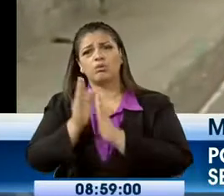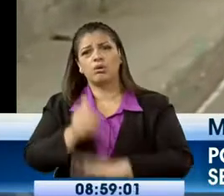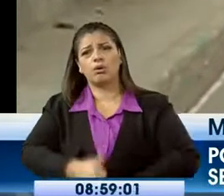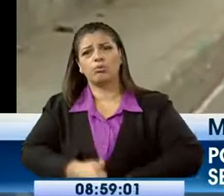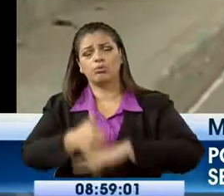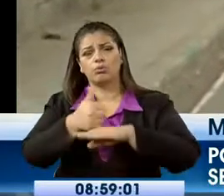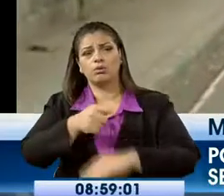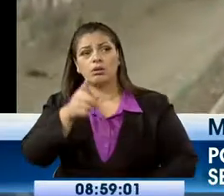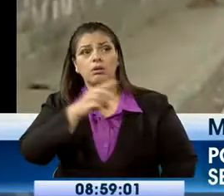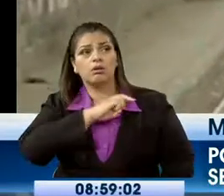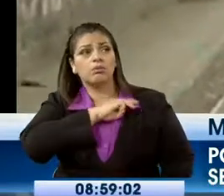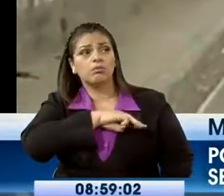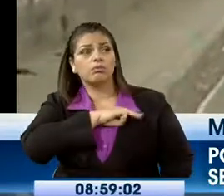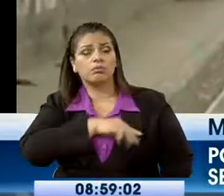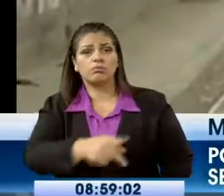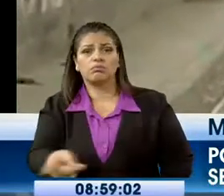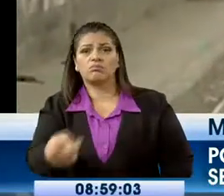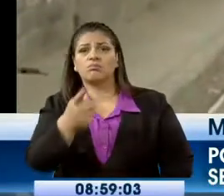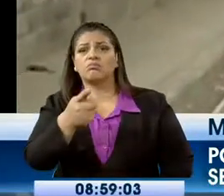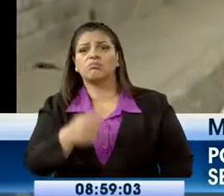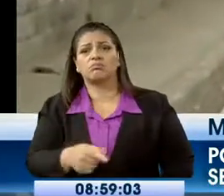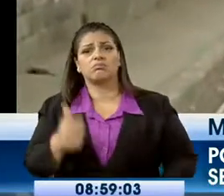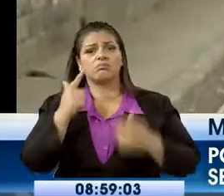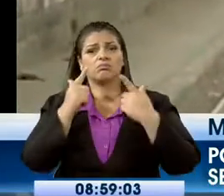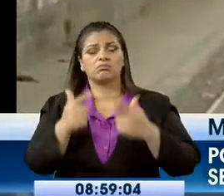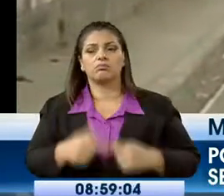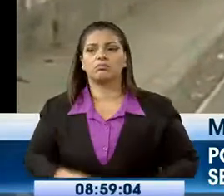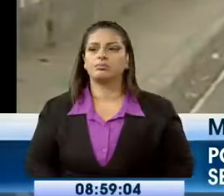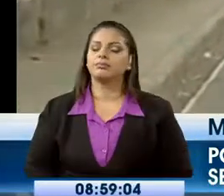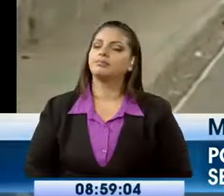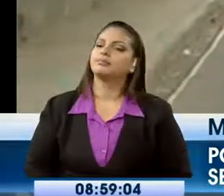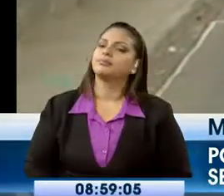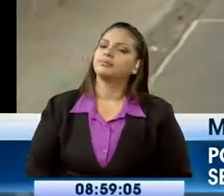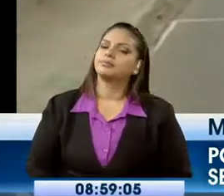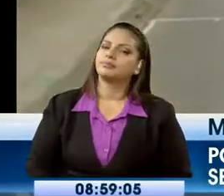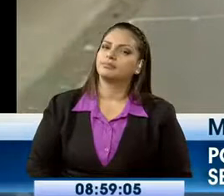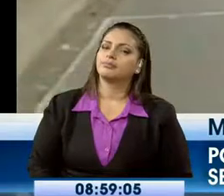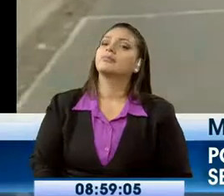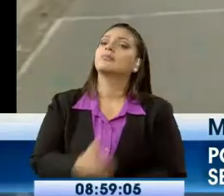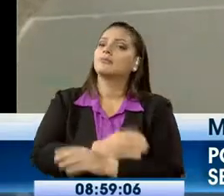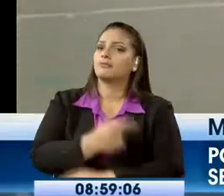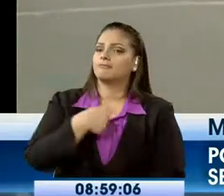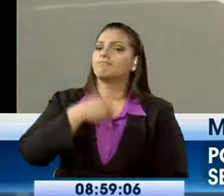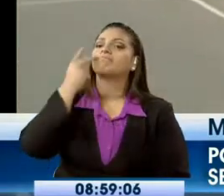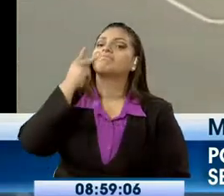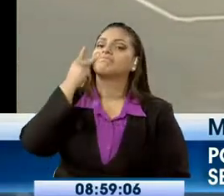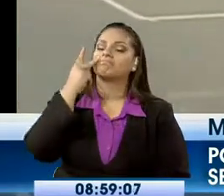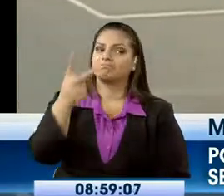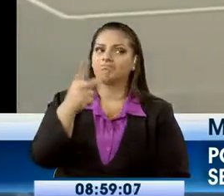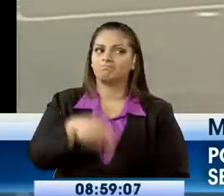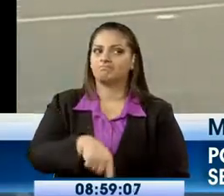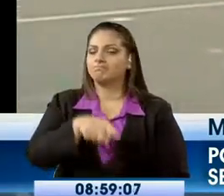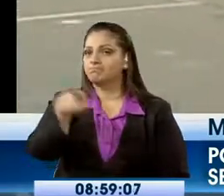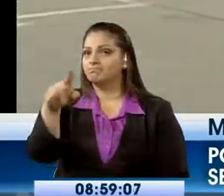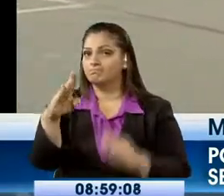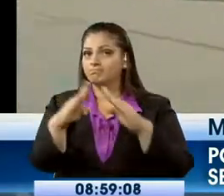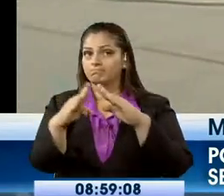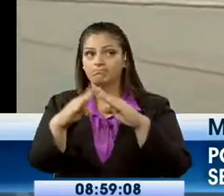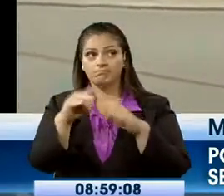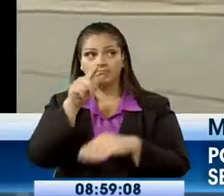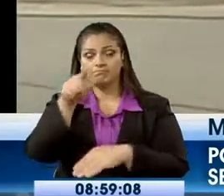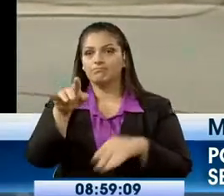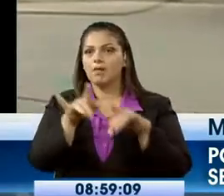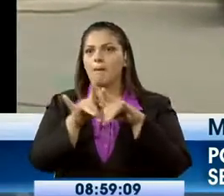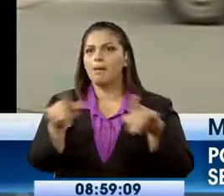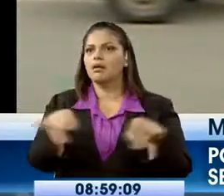principalmente el municipio, porque ya no se aguanta esto. En este caso, ¿usted ya ha visto, ha sido testigo de todo esto? Sí, esto es fumadera de noche. En esa casa de bloque esquinera,